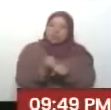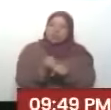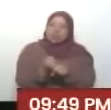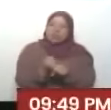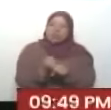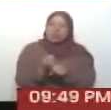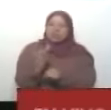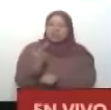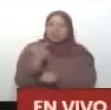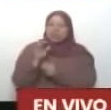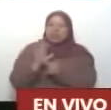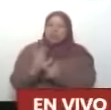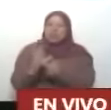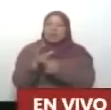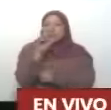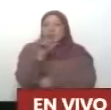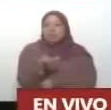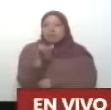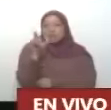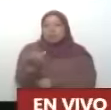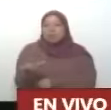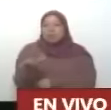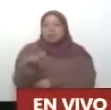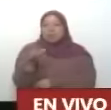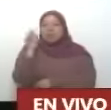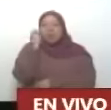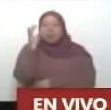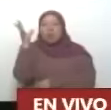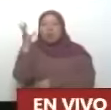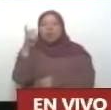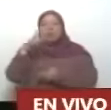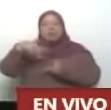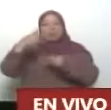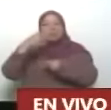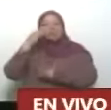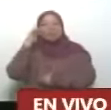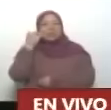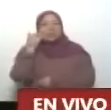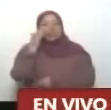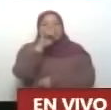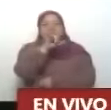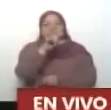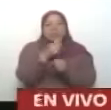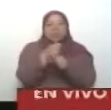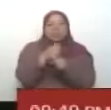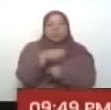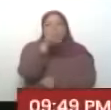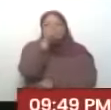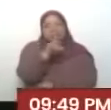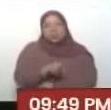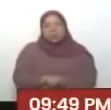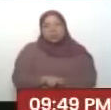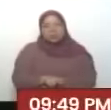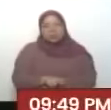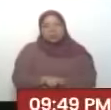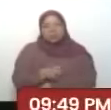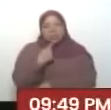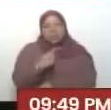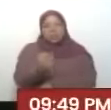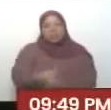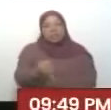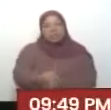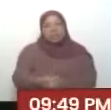con trabajo le ha demostrado a la gente que todo lo que han inventado en esas redes sociales y todo lo que inventan todos los días, usted lo combate con la